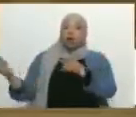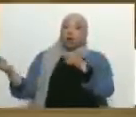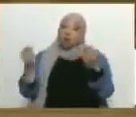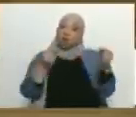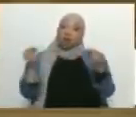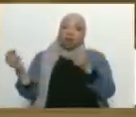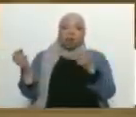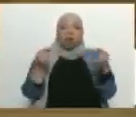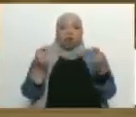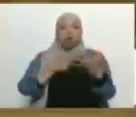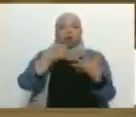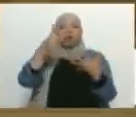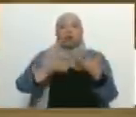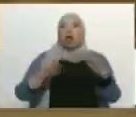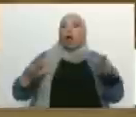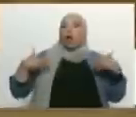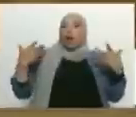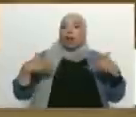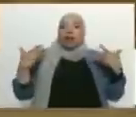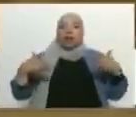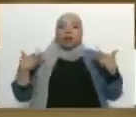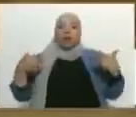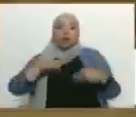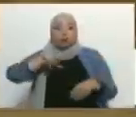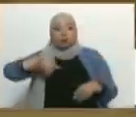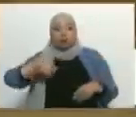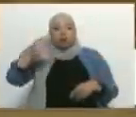discutíamos y salíamos con mucha alegría